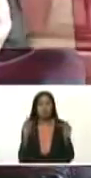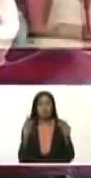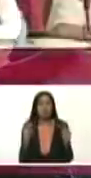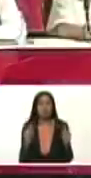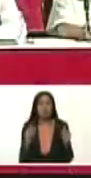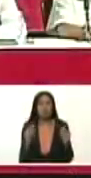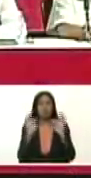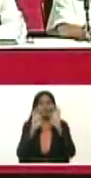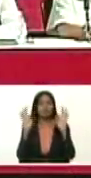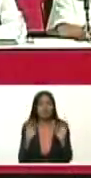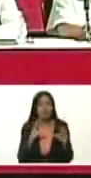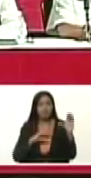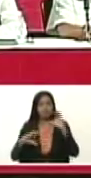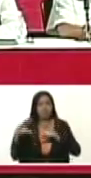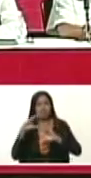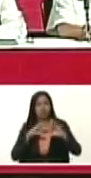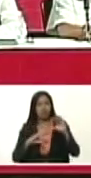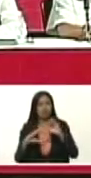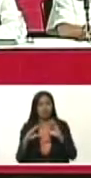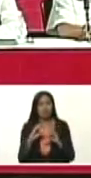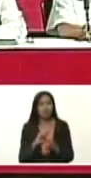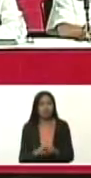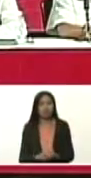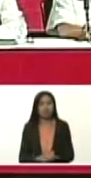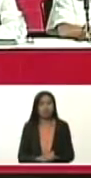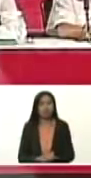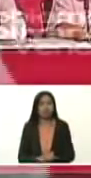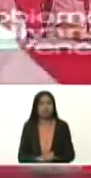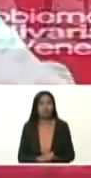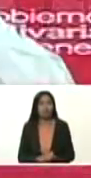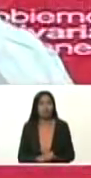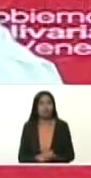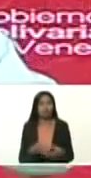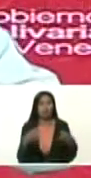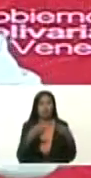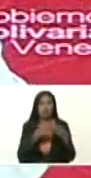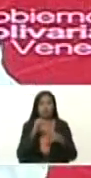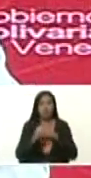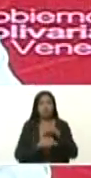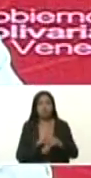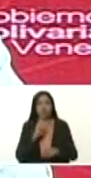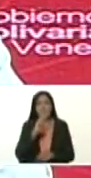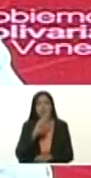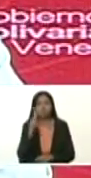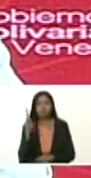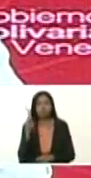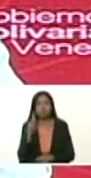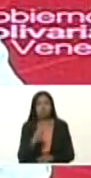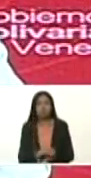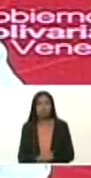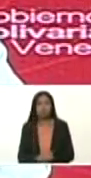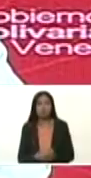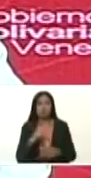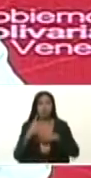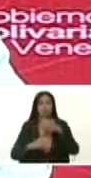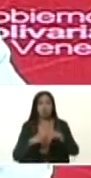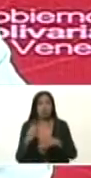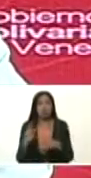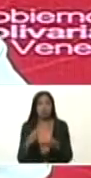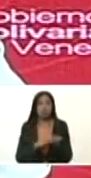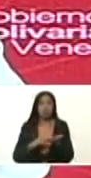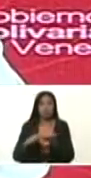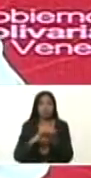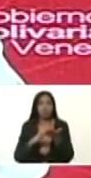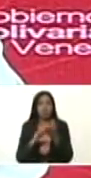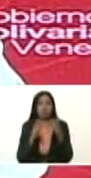de manera científica, con una gerencia de siglo XXI, los procesos de recuperación